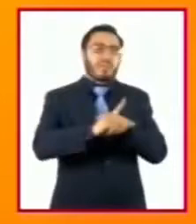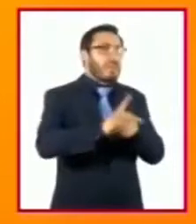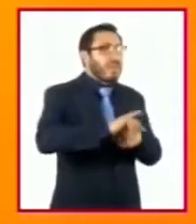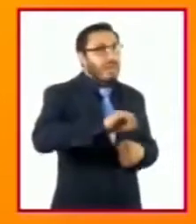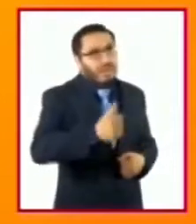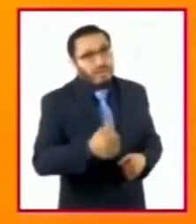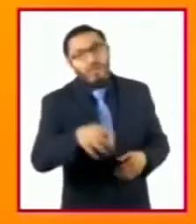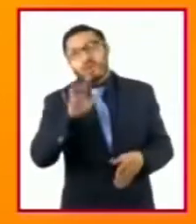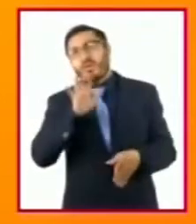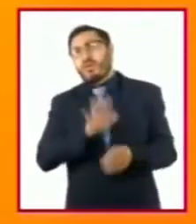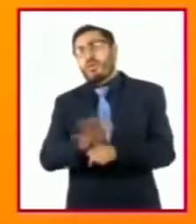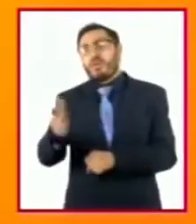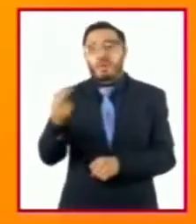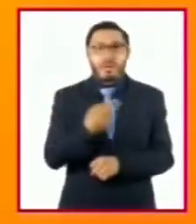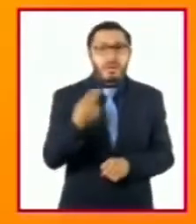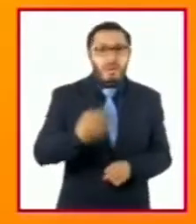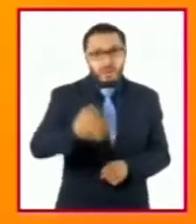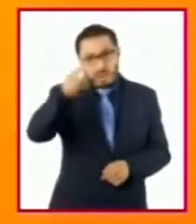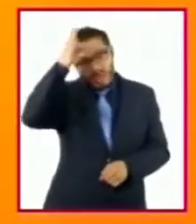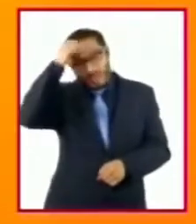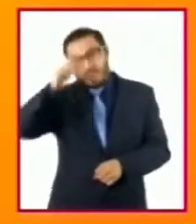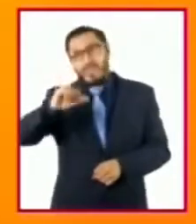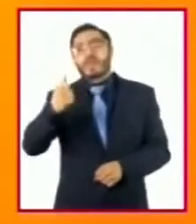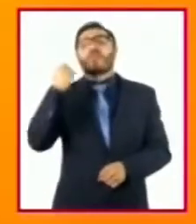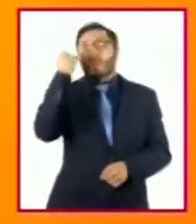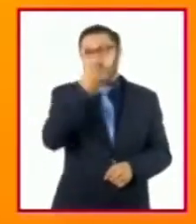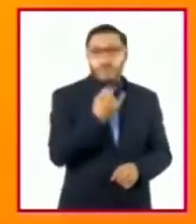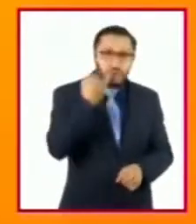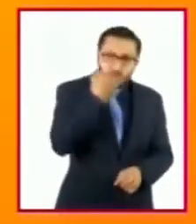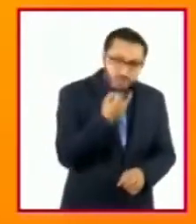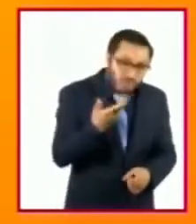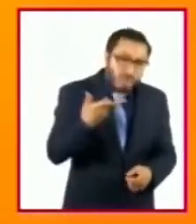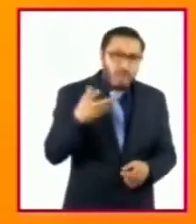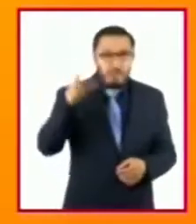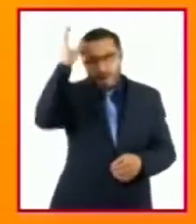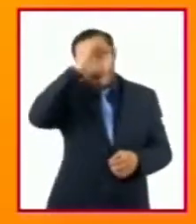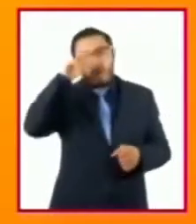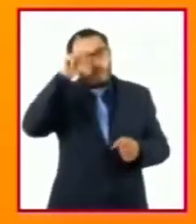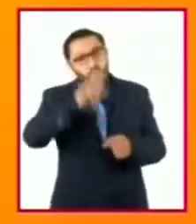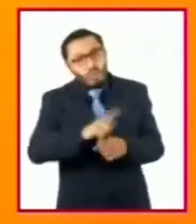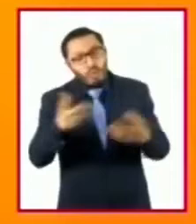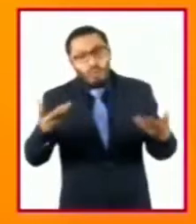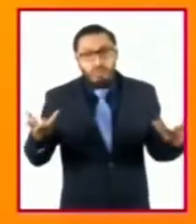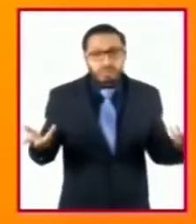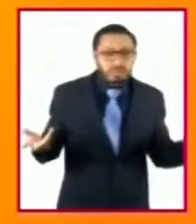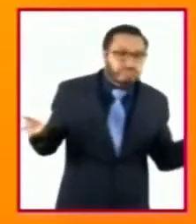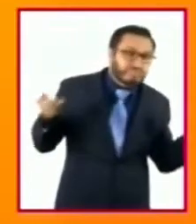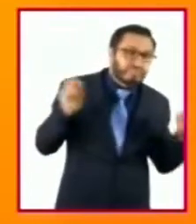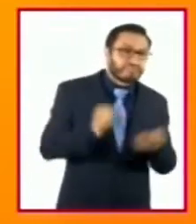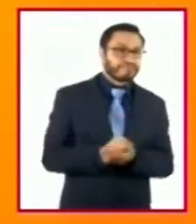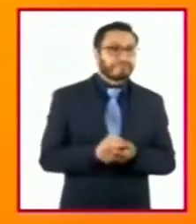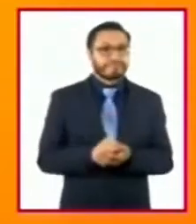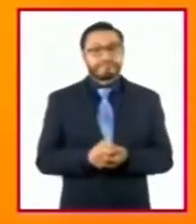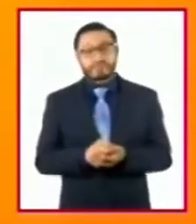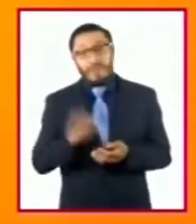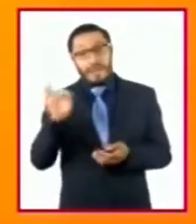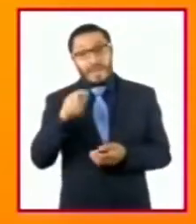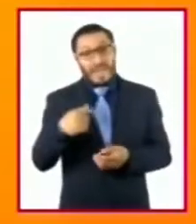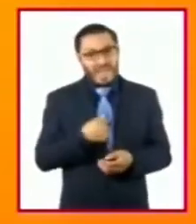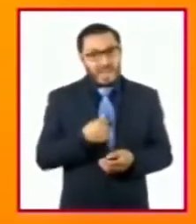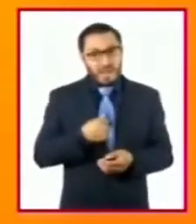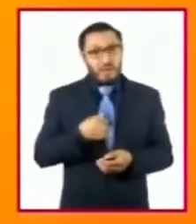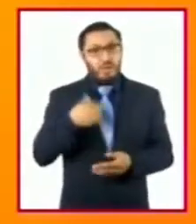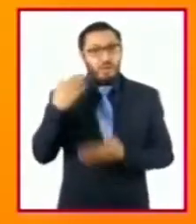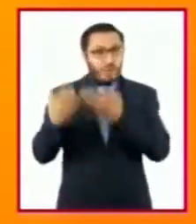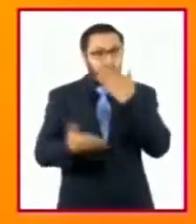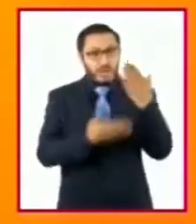necesito conocer? Otro idioma, ¿no? Necesito conocer la cultura, tal vez quiero estudiar y trabajar en